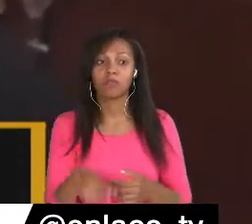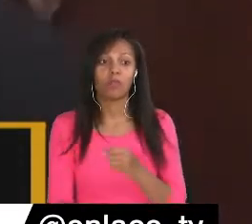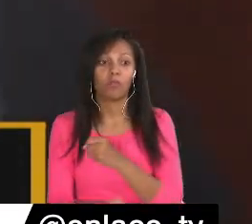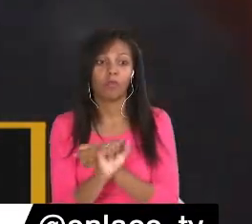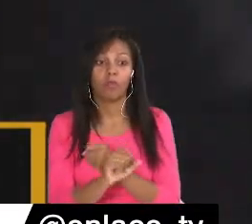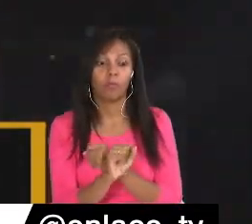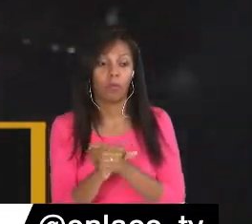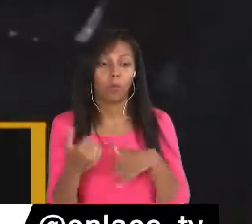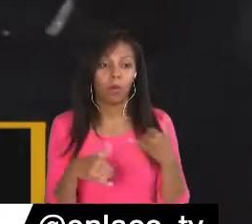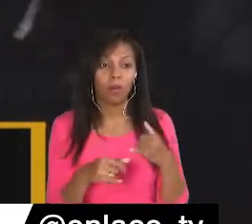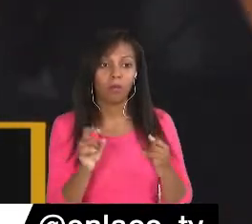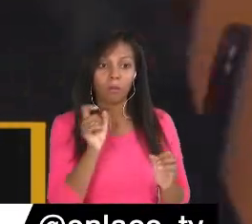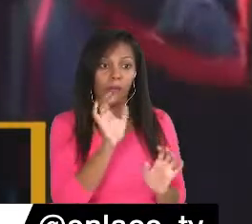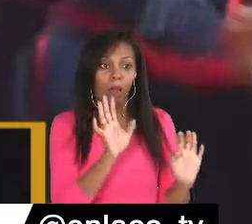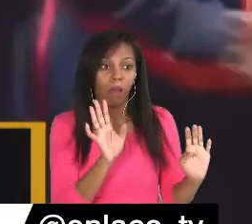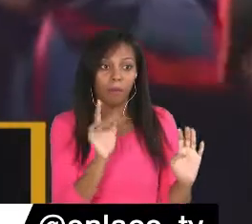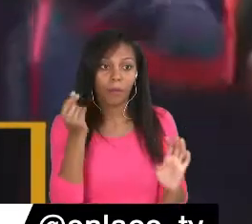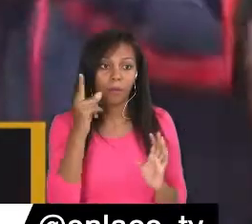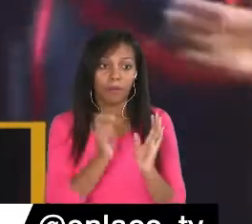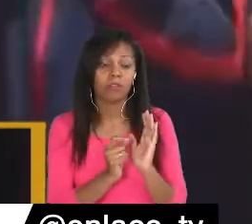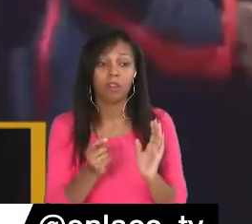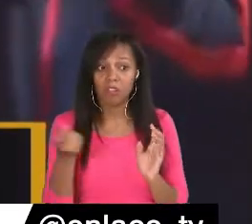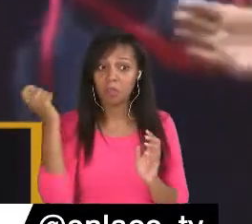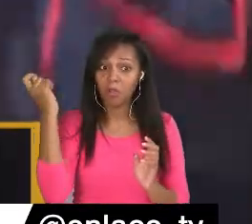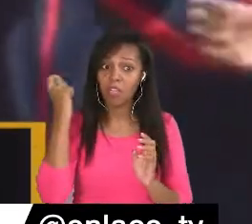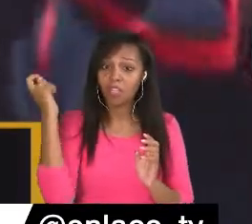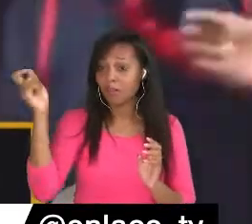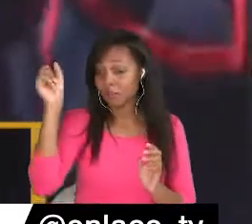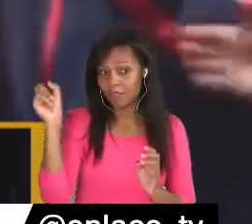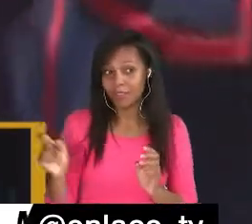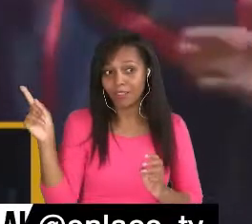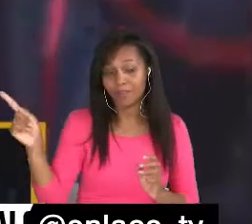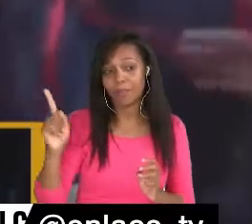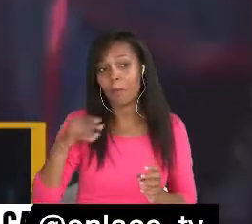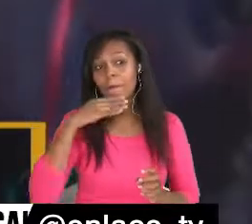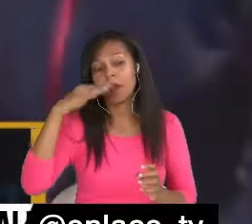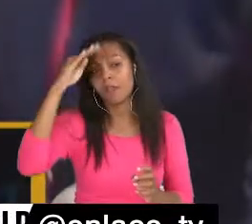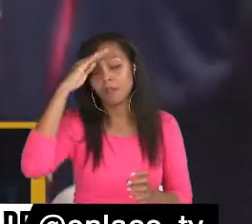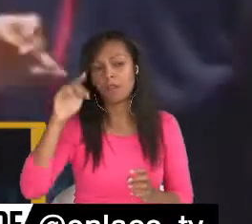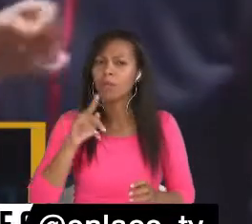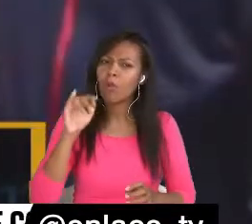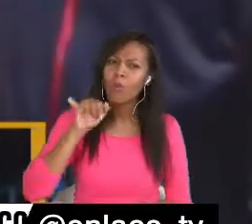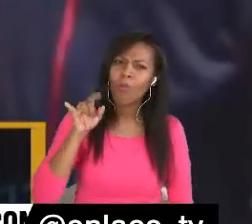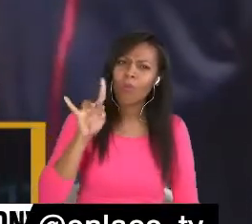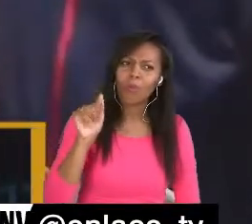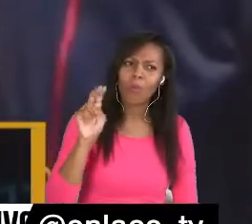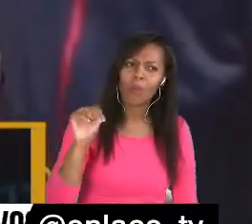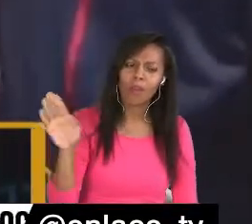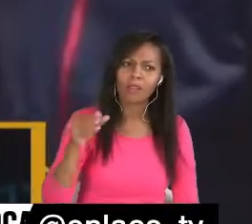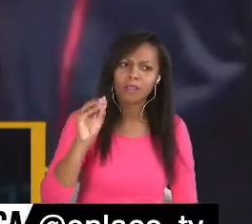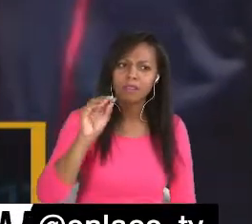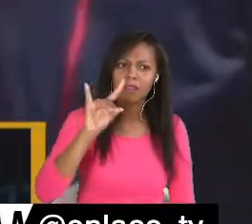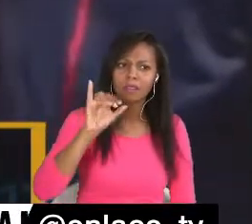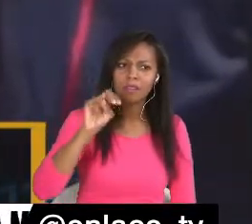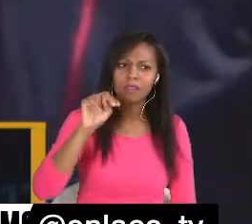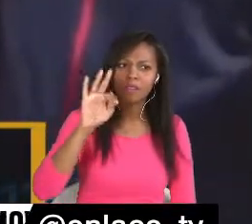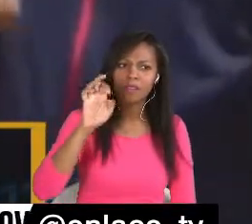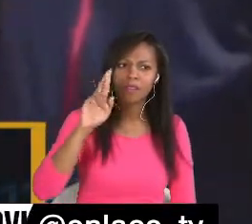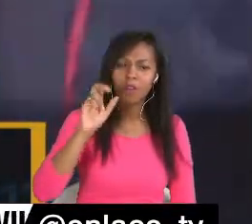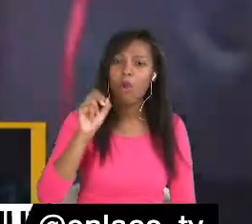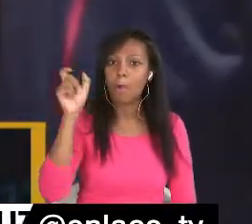12 de agosto del año pasado, el volante del Independiente Medellín, Juan Fernando Quintero, denunció que un hacker le había robado sus cuentas